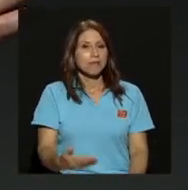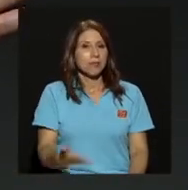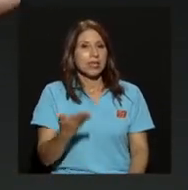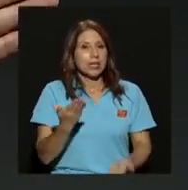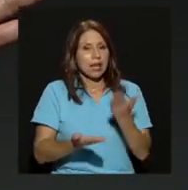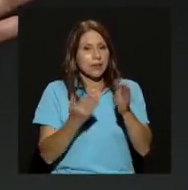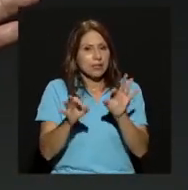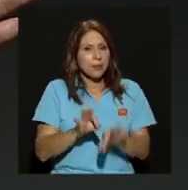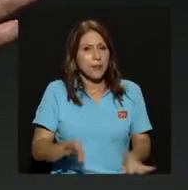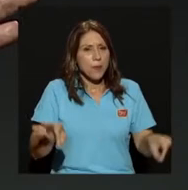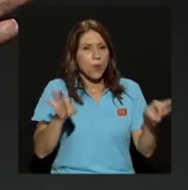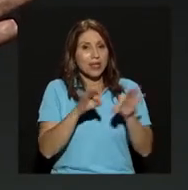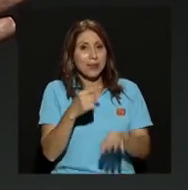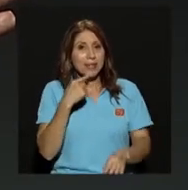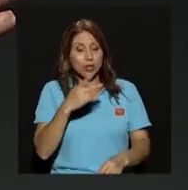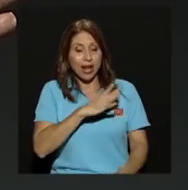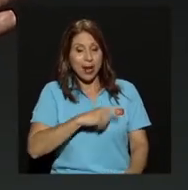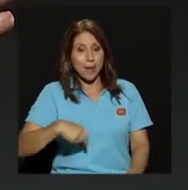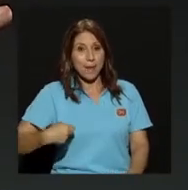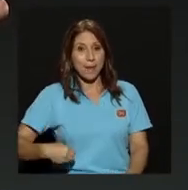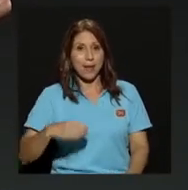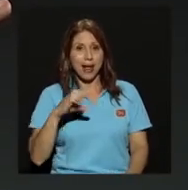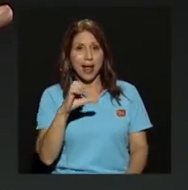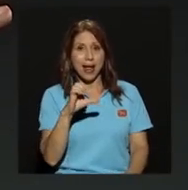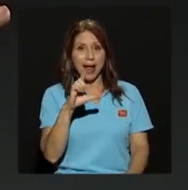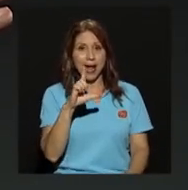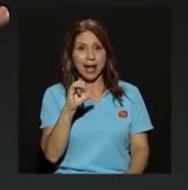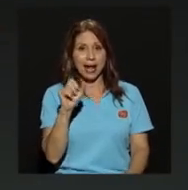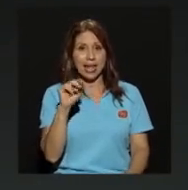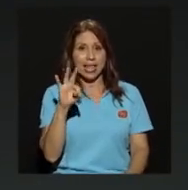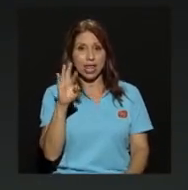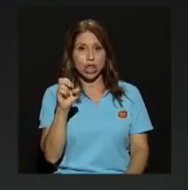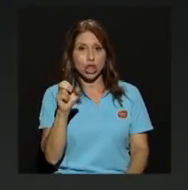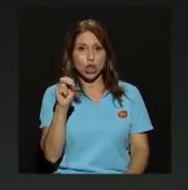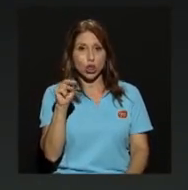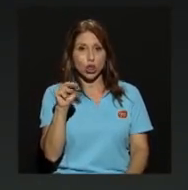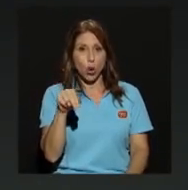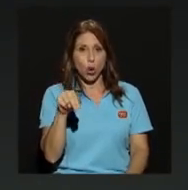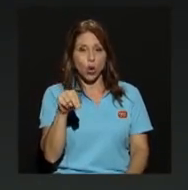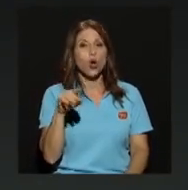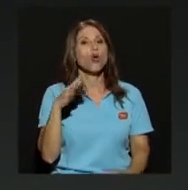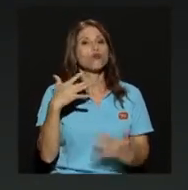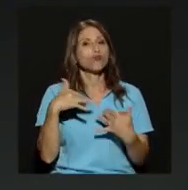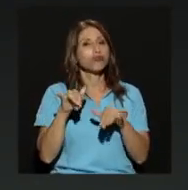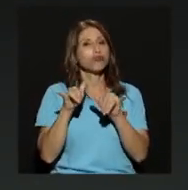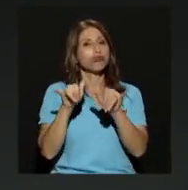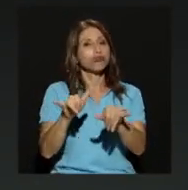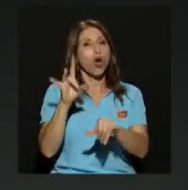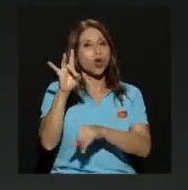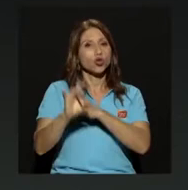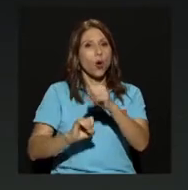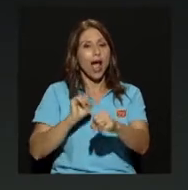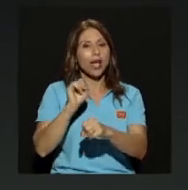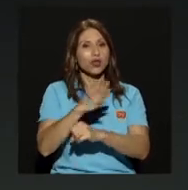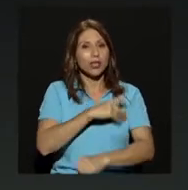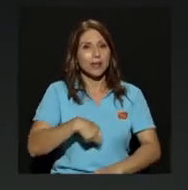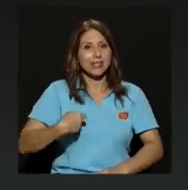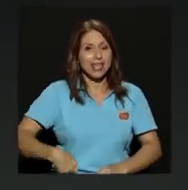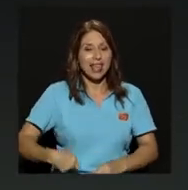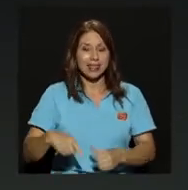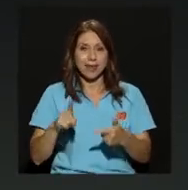a mencionar que clinton estuvo ocho años de presidente bush hijo